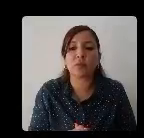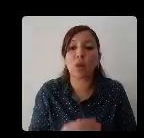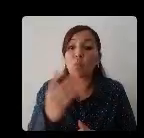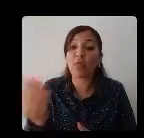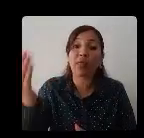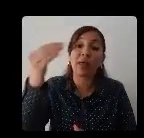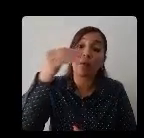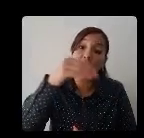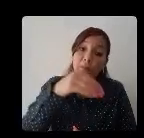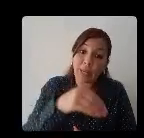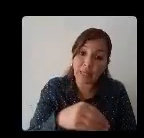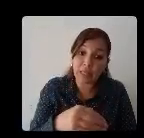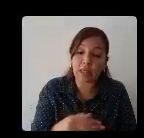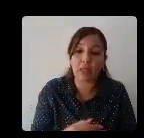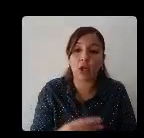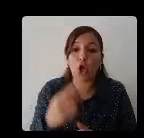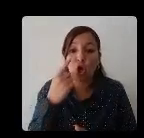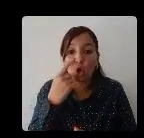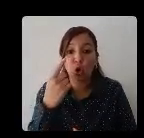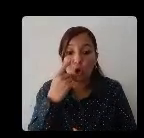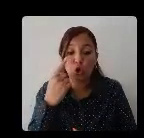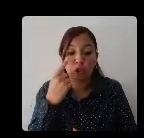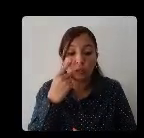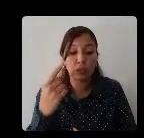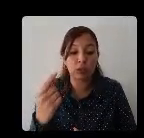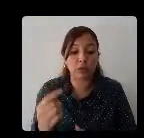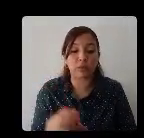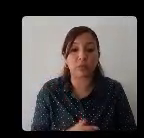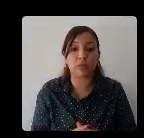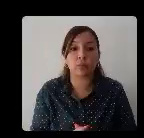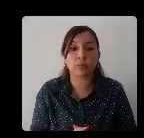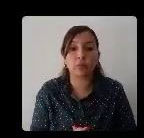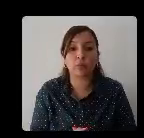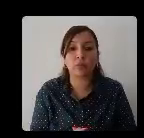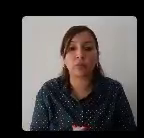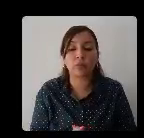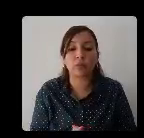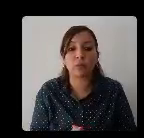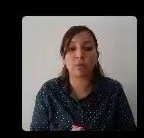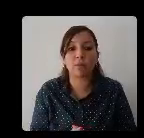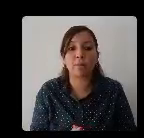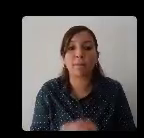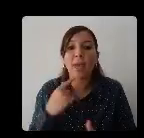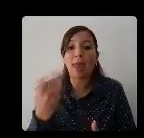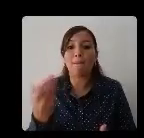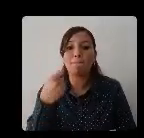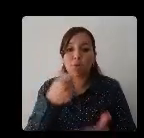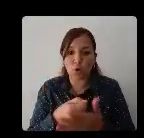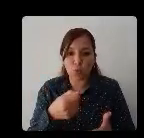Laraos. Visítenos, los esperamos. Vivirán una experiencia inolvidable. También